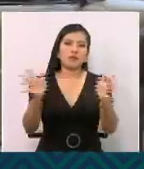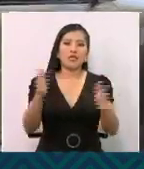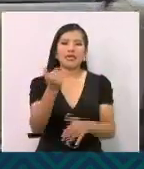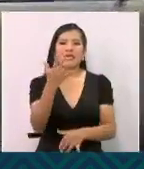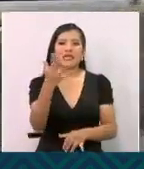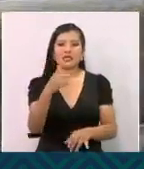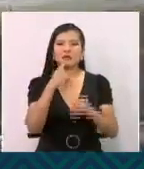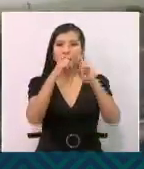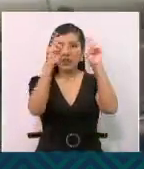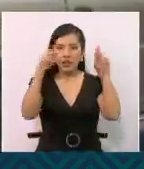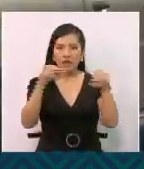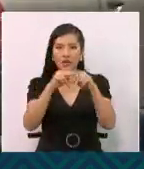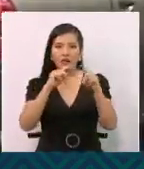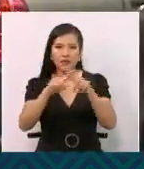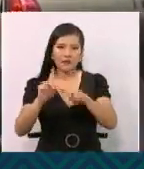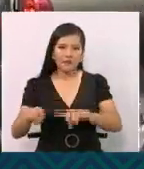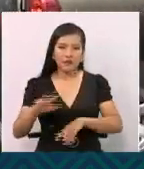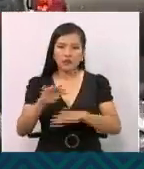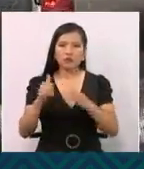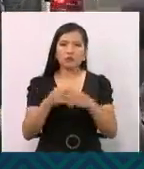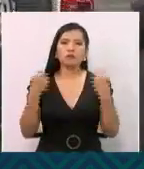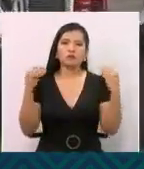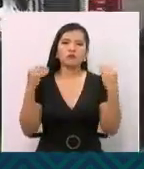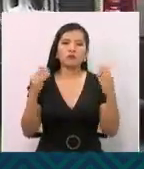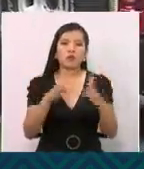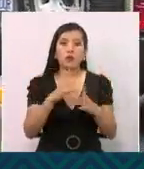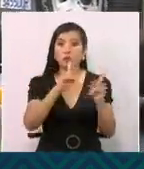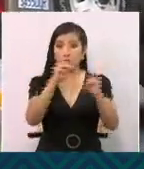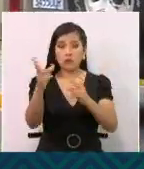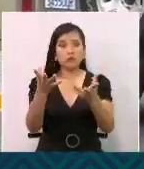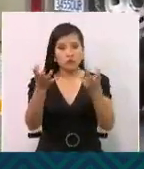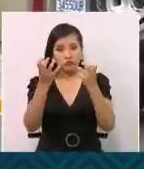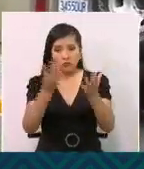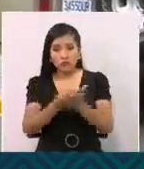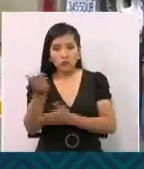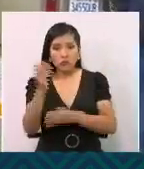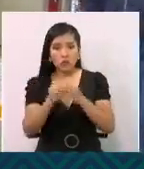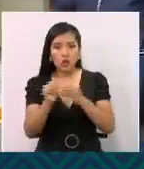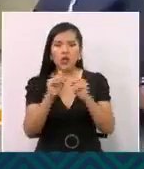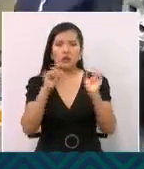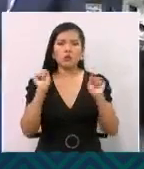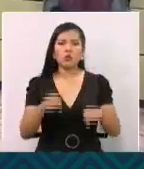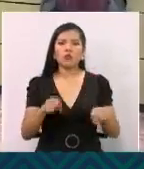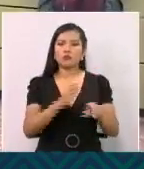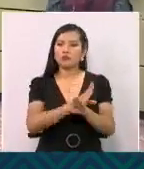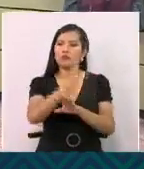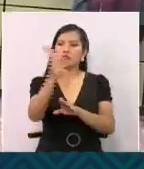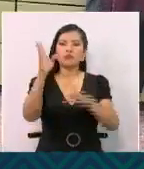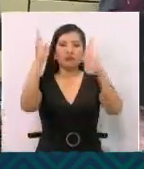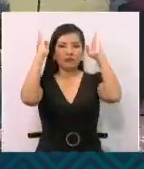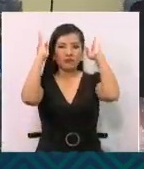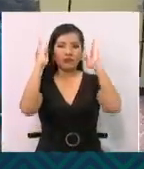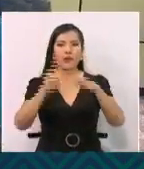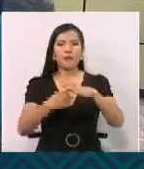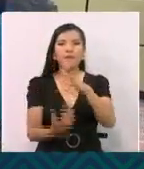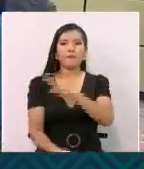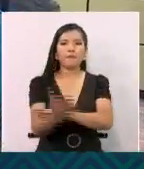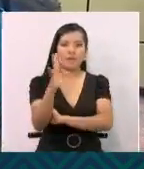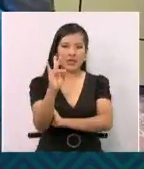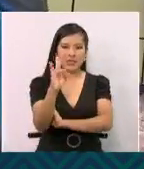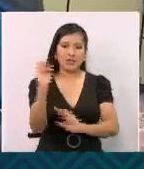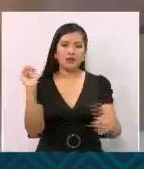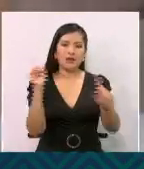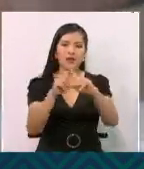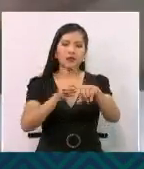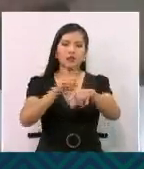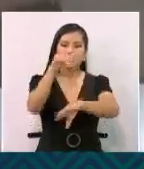cajas para la venta de dólar en la ciudad de La Paz. Las personas que deseen adquirir esta moneda pueden apersonarse en la institución financiera desde las 7 de la mañana hasta